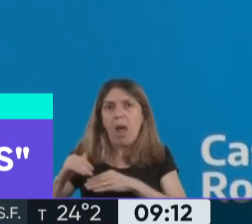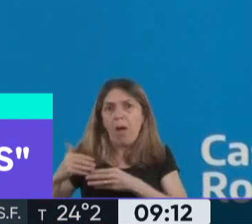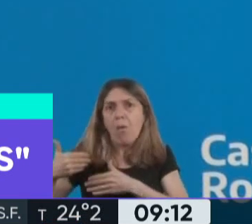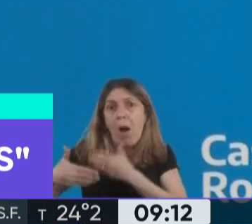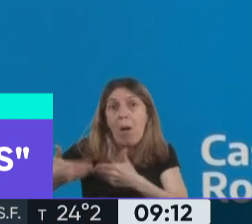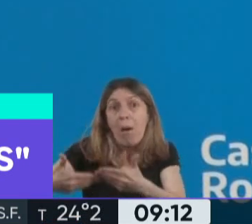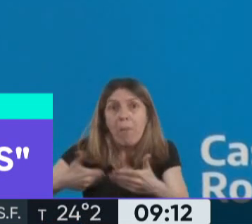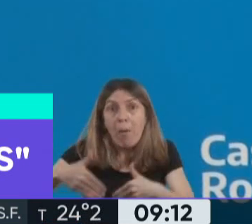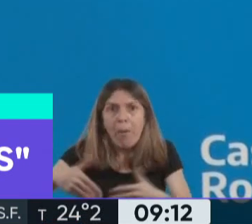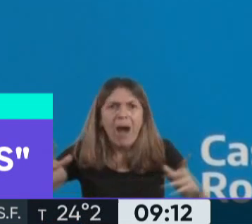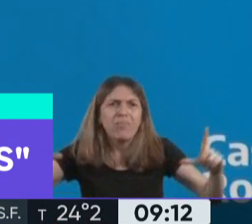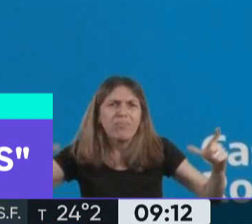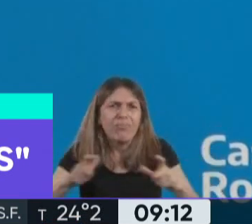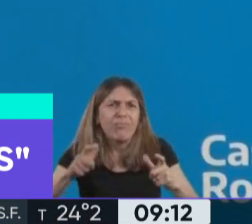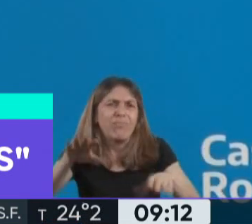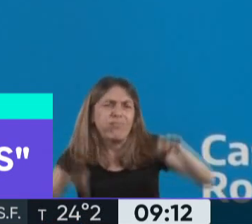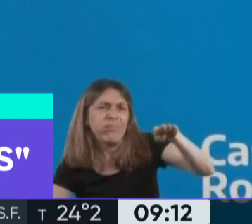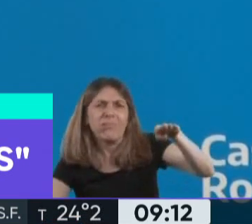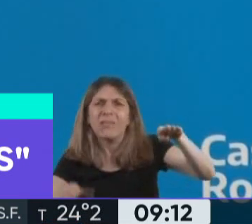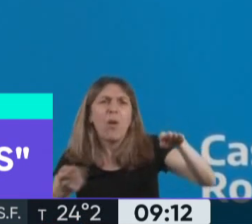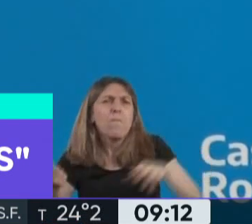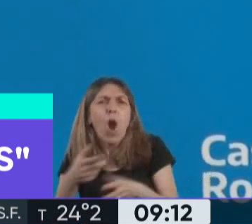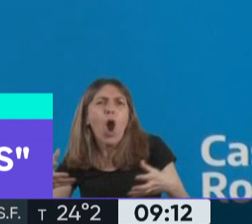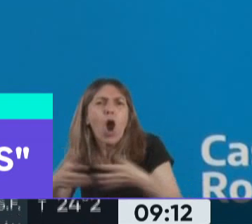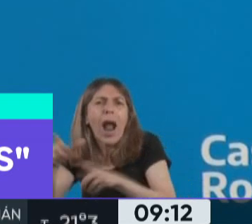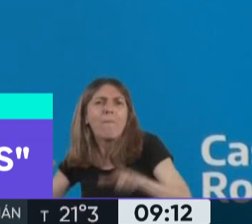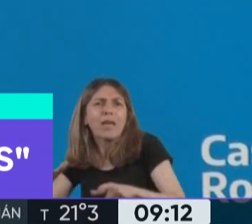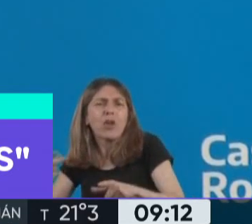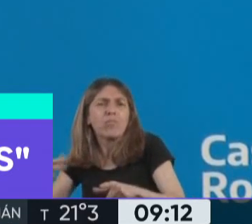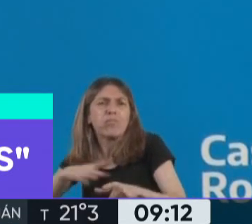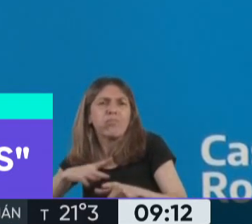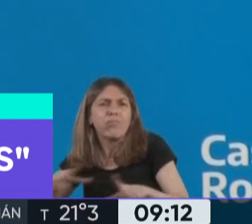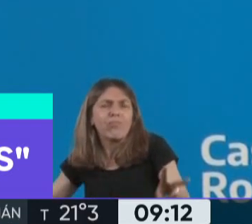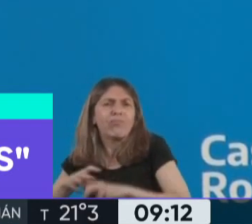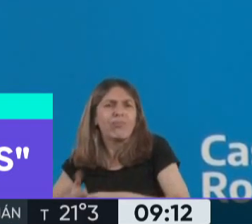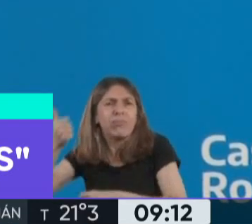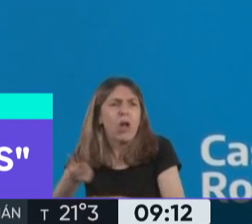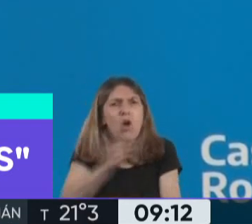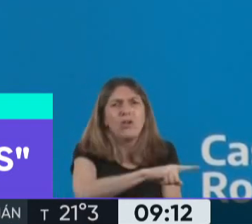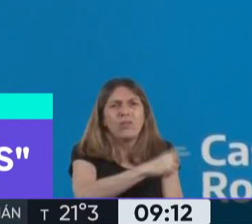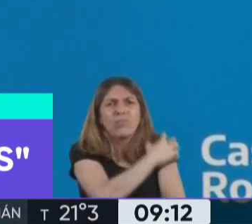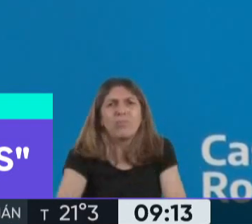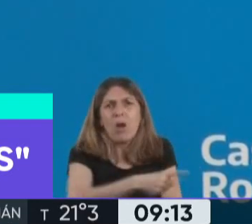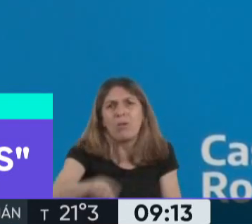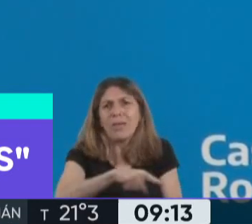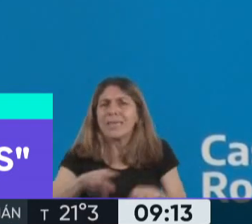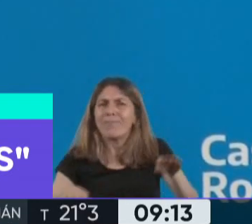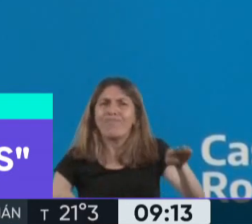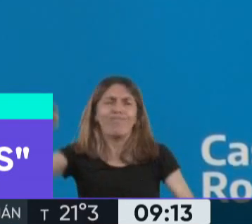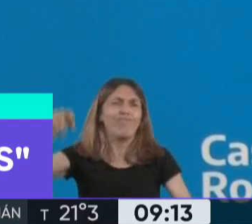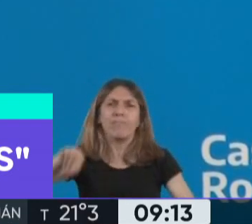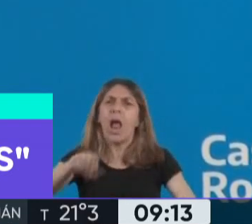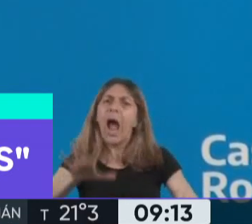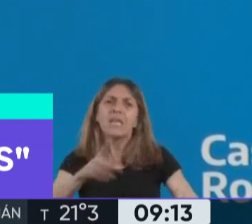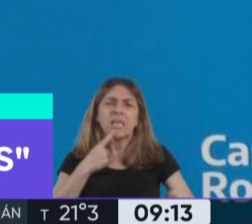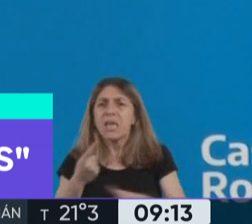de la pandemia. Unos pocos concentran la riqueza para que la enorme mayoría viva en situación de vulnerabilidad. Entonces, ese mundo injusto donde